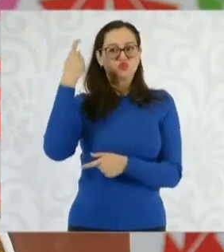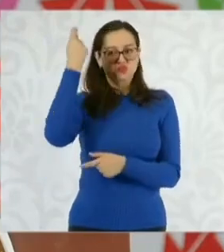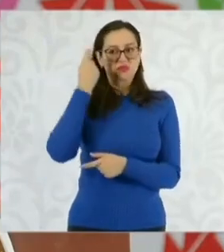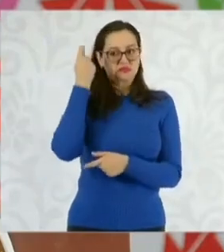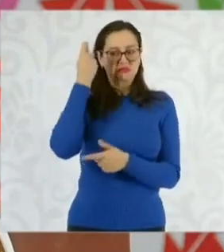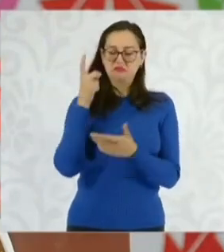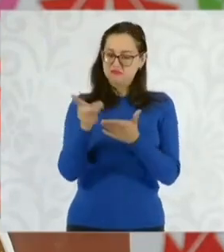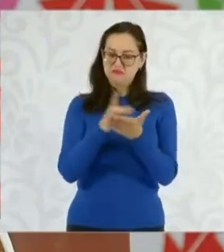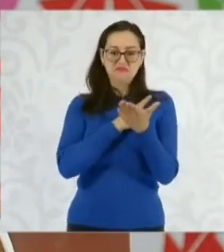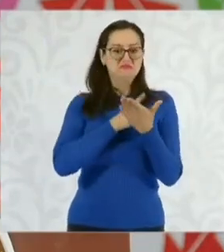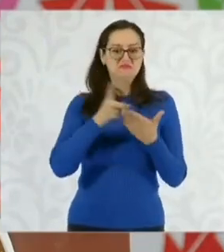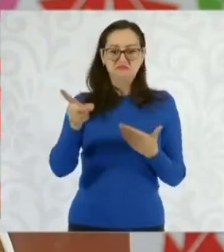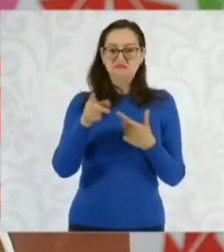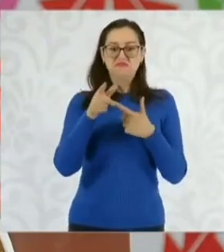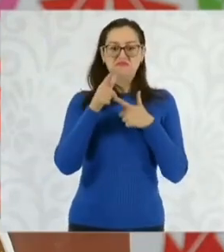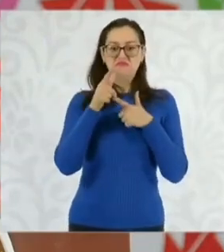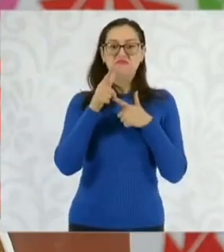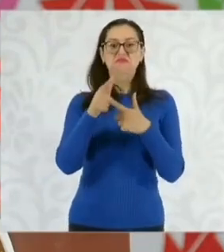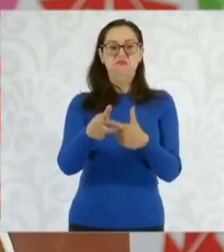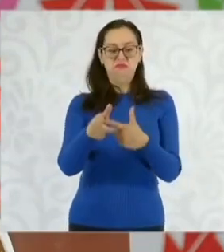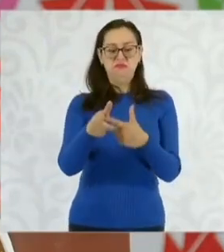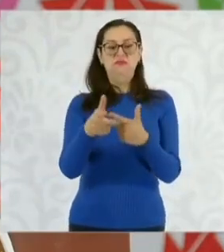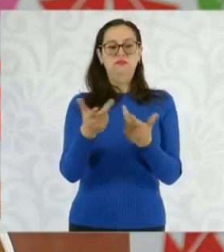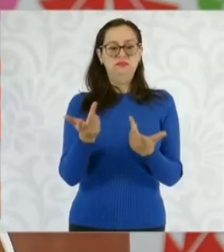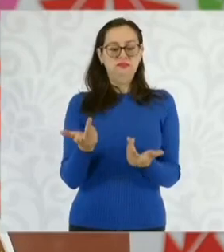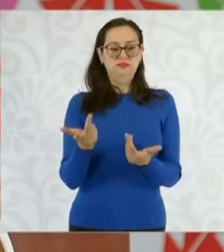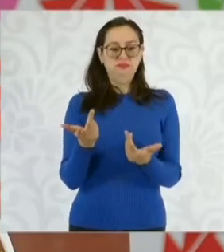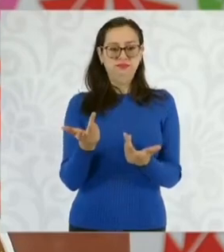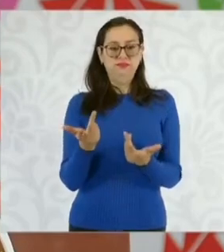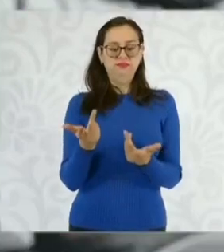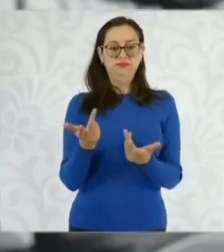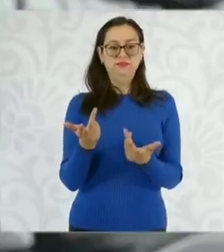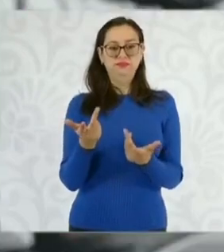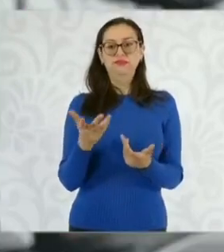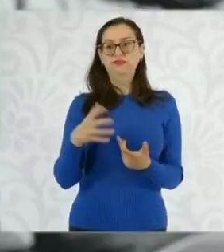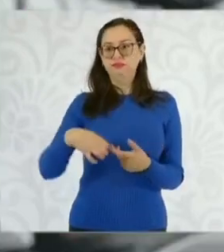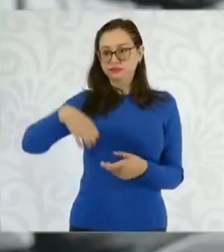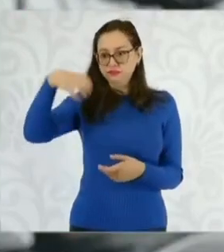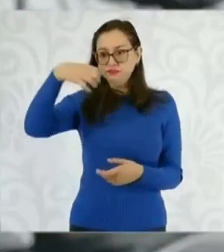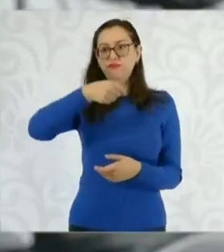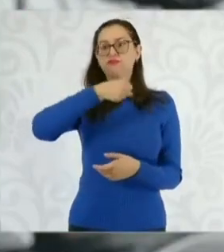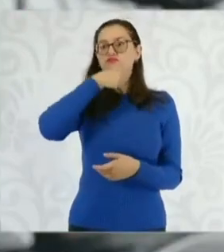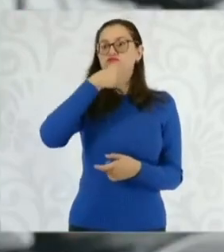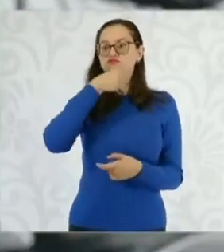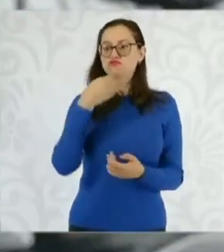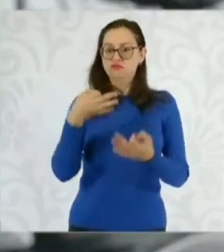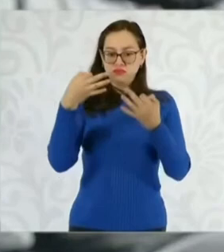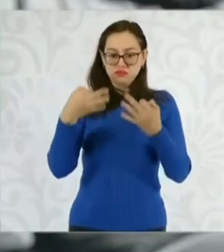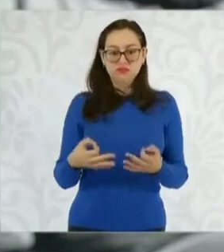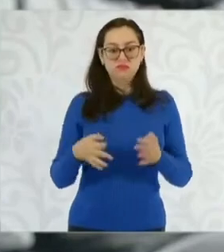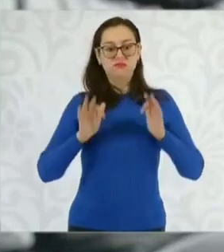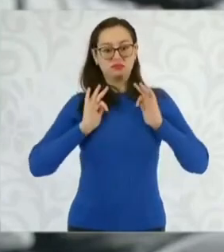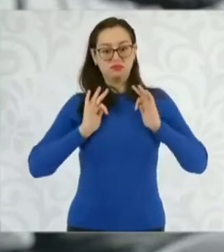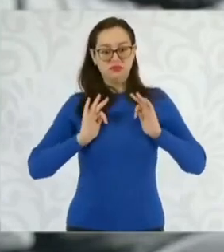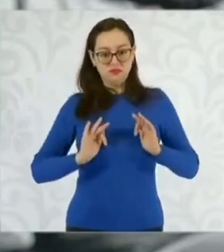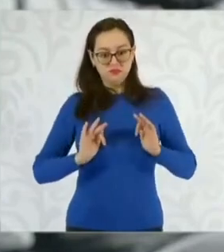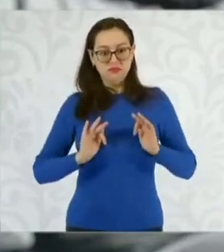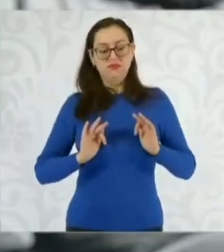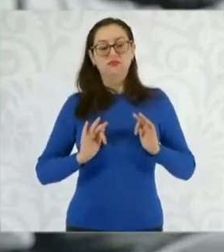a la pensión, el derecho a una vejez digna,